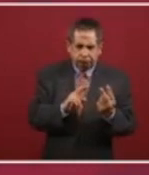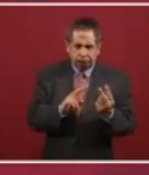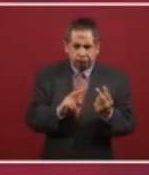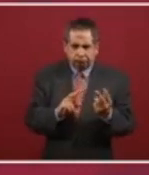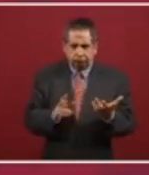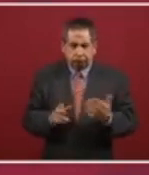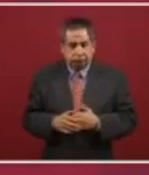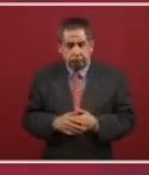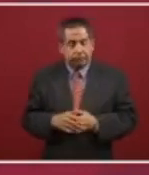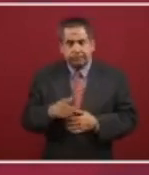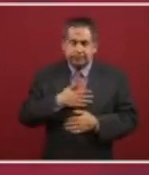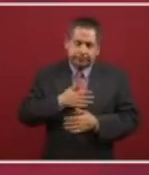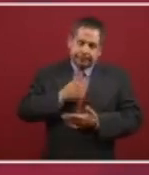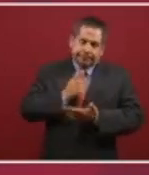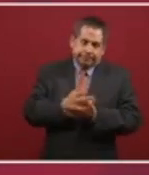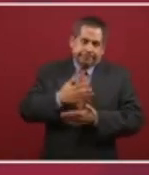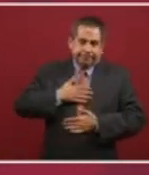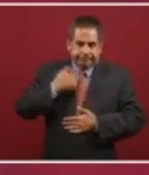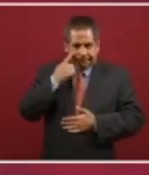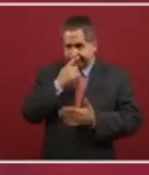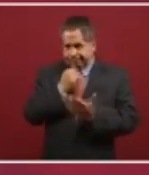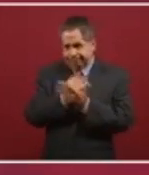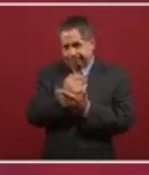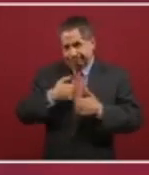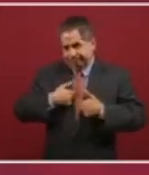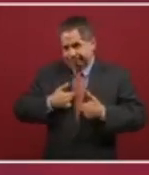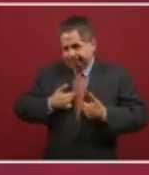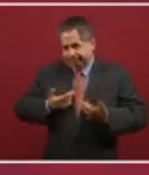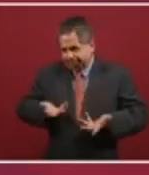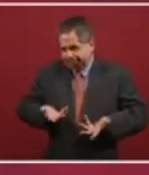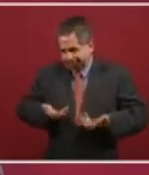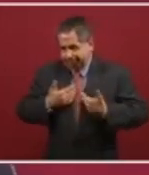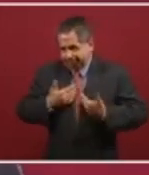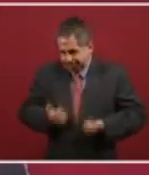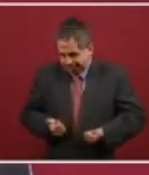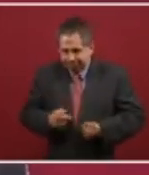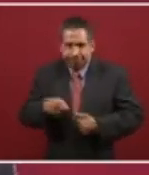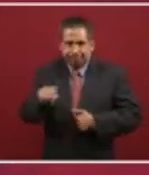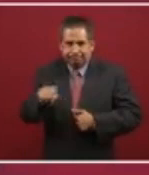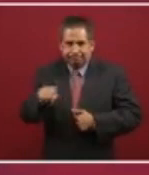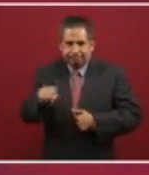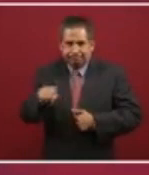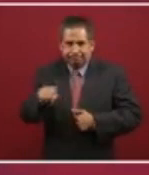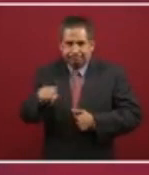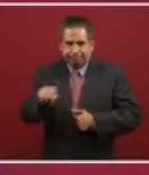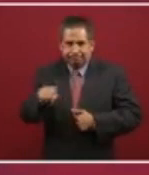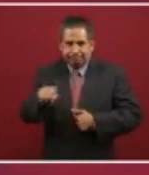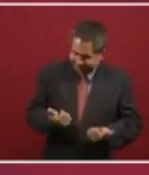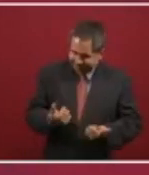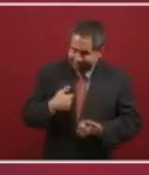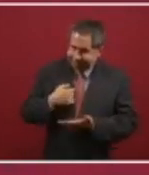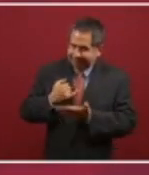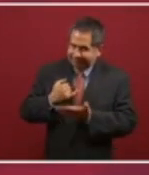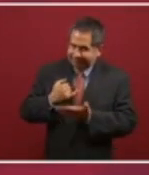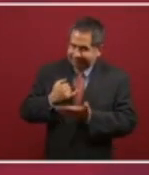esto no solo depende de mí, ¿sí? Como ustedes comprenderán,